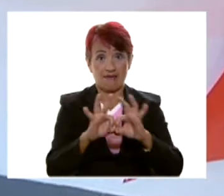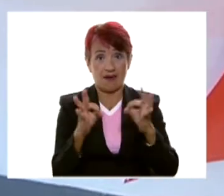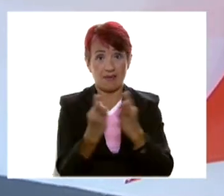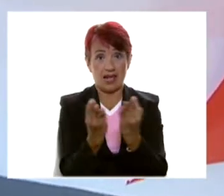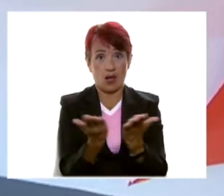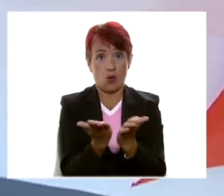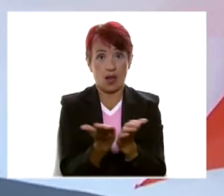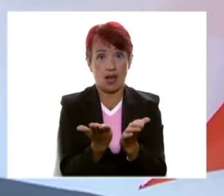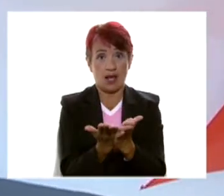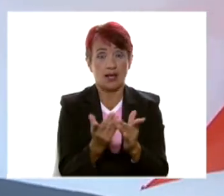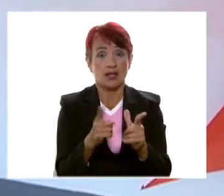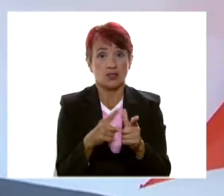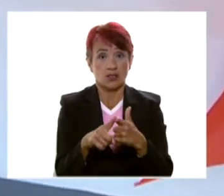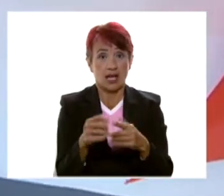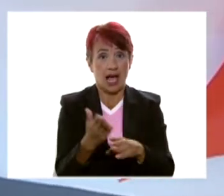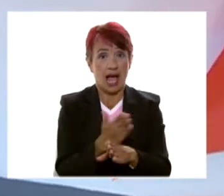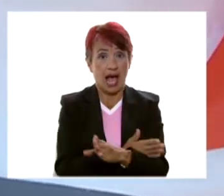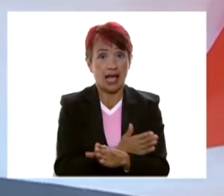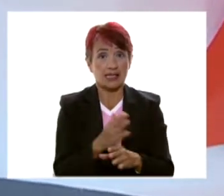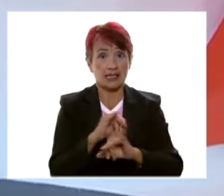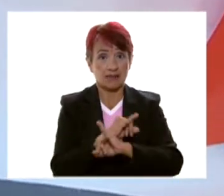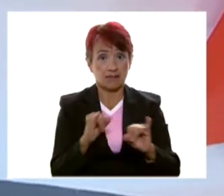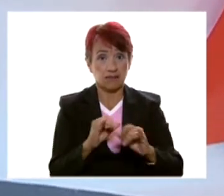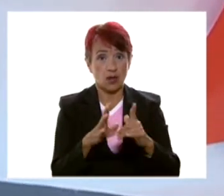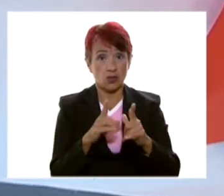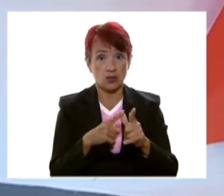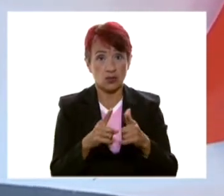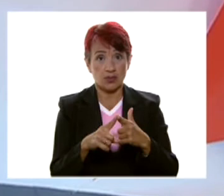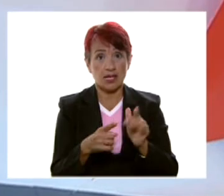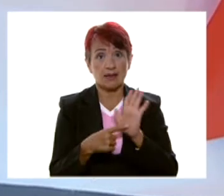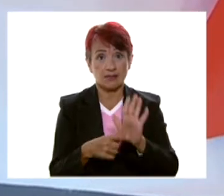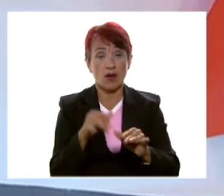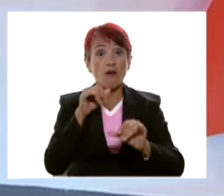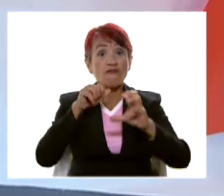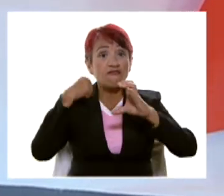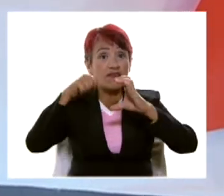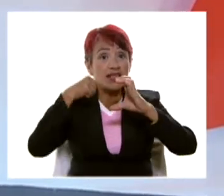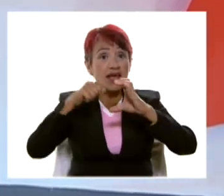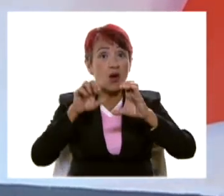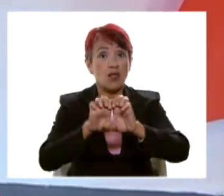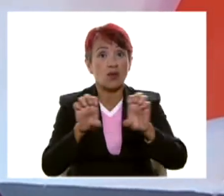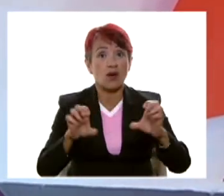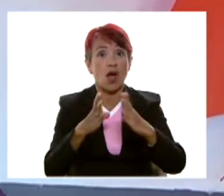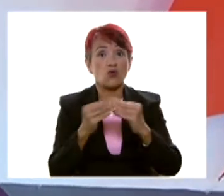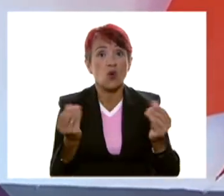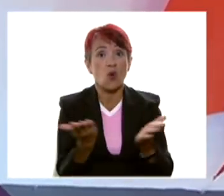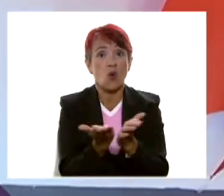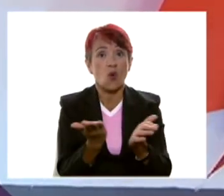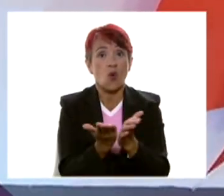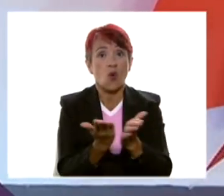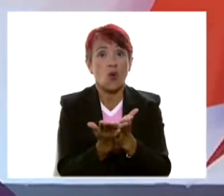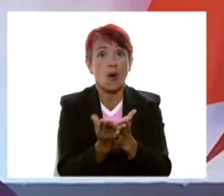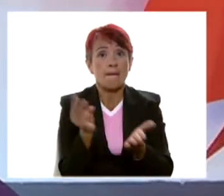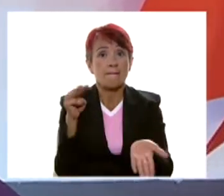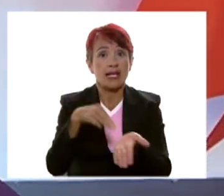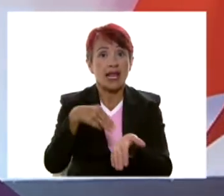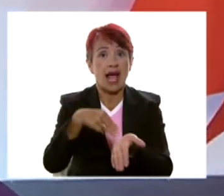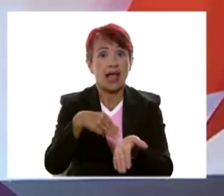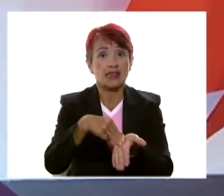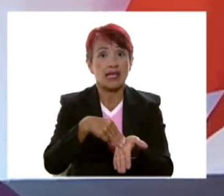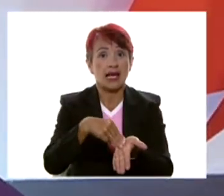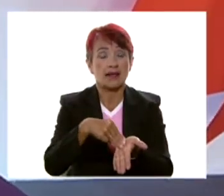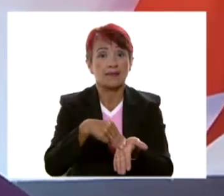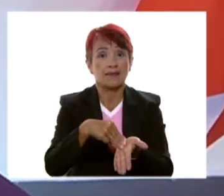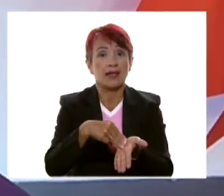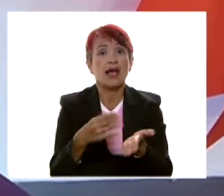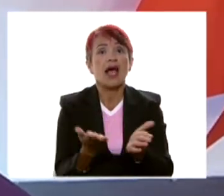escuela. También quiero, antes de despedirme, mandar a un video del Complejo Educativo Leonardo Infante del Estado Miranda. Son